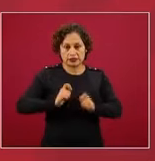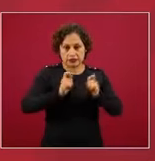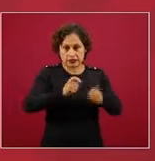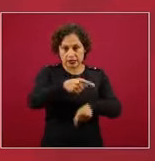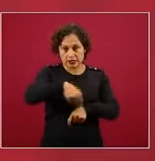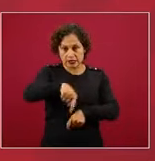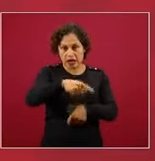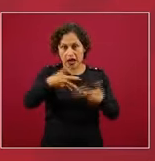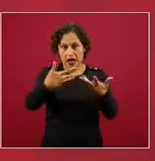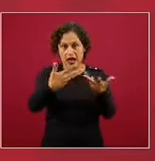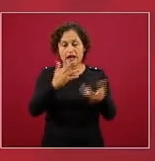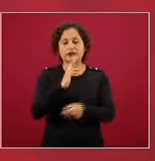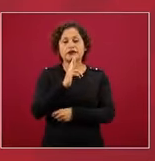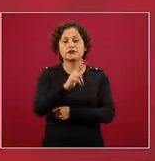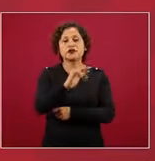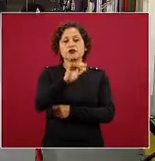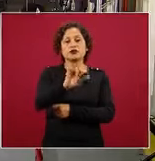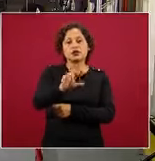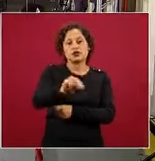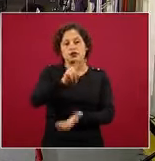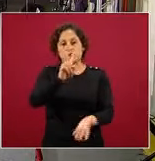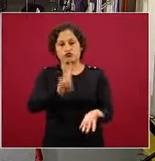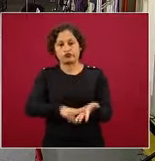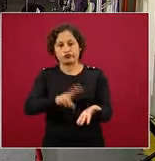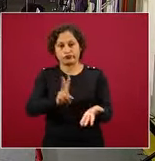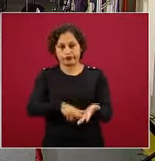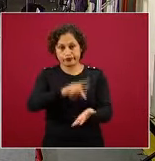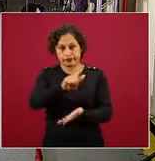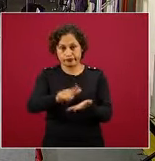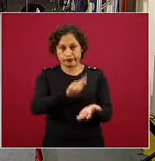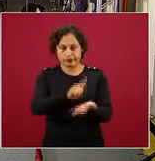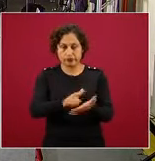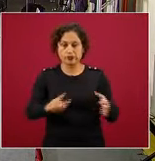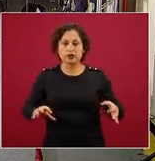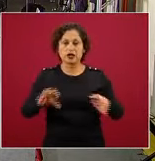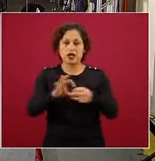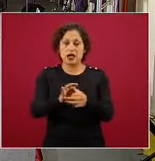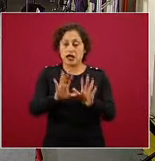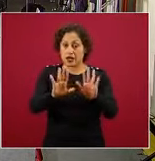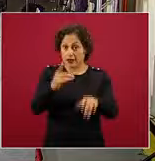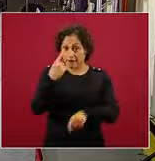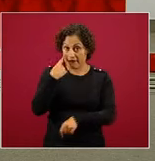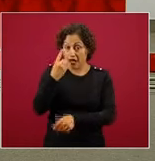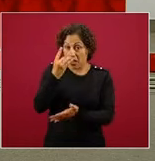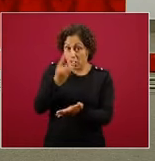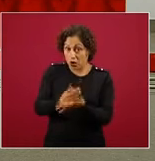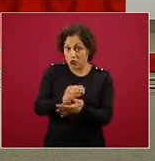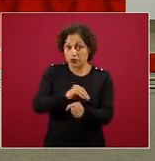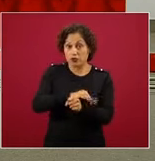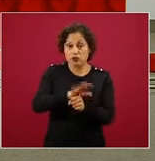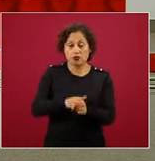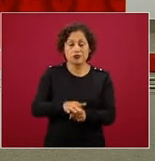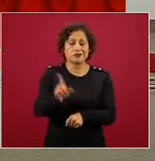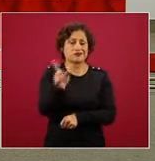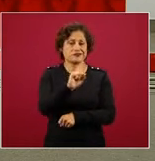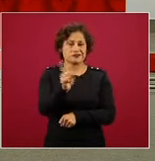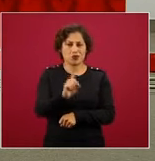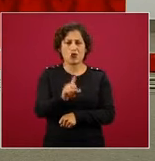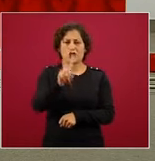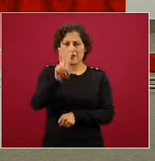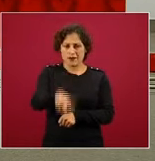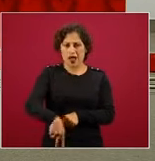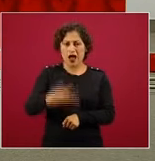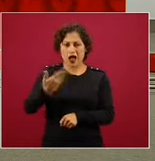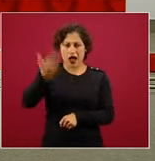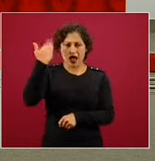porque recordemos que no solo por COVID-19, en general, y esto es estadística de todos los años, prácticamente la mitad de las personas